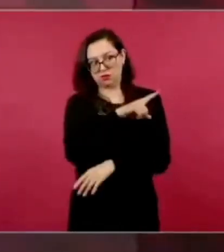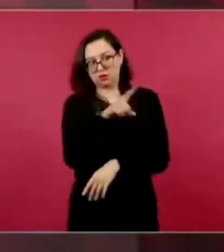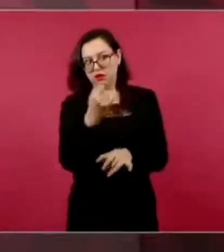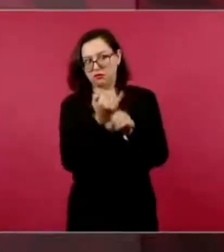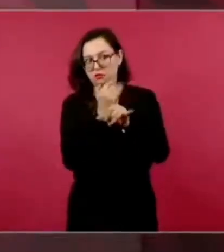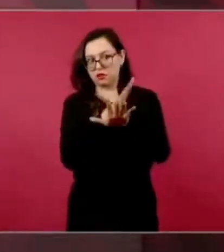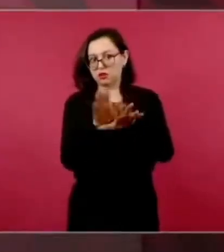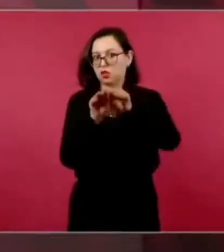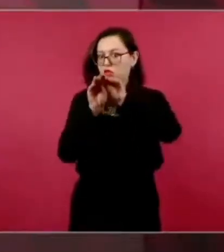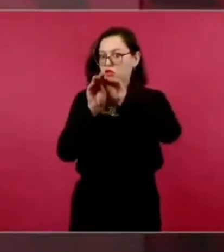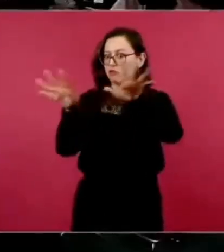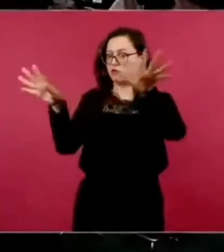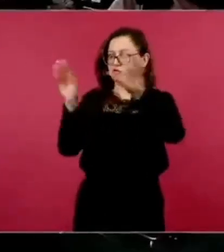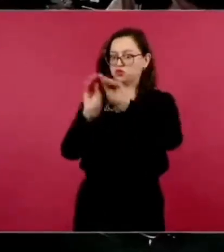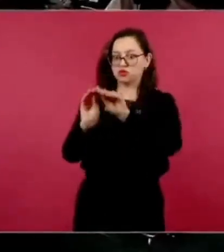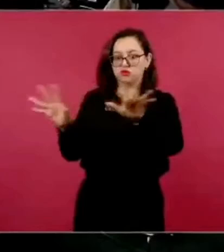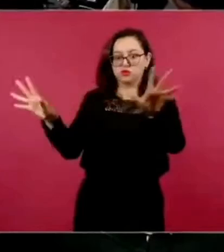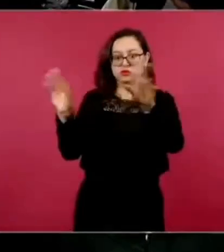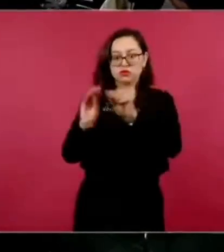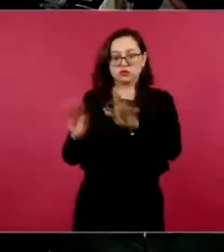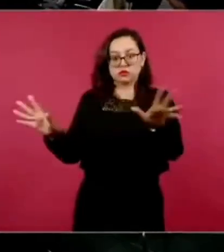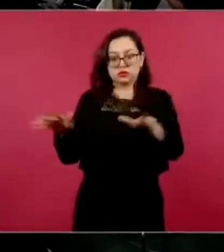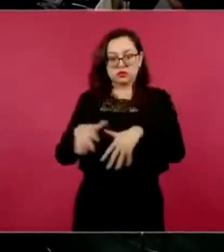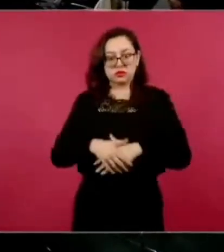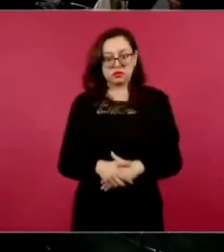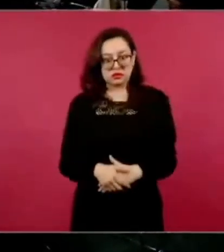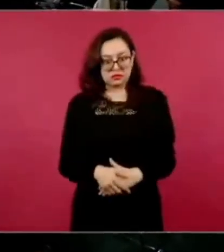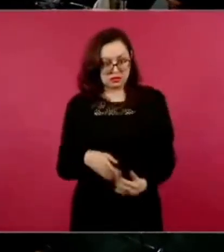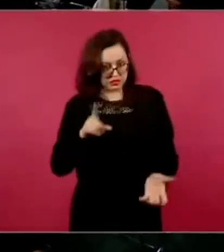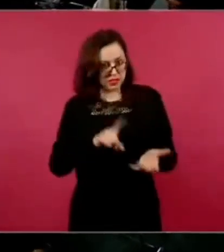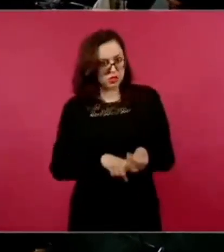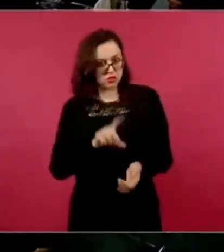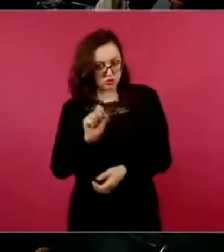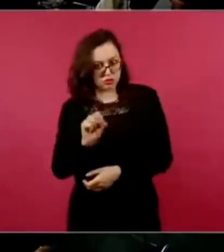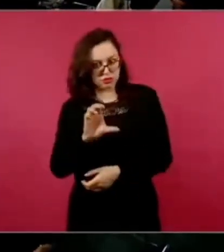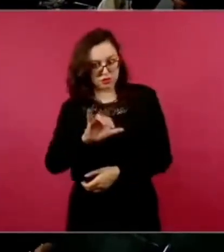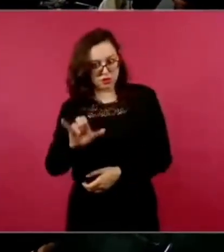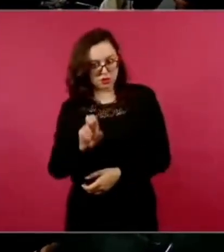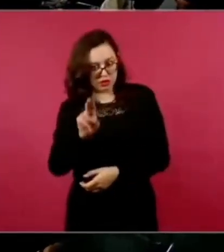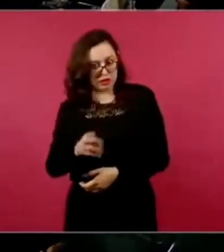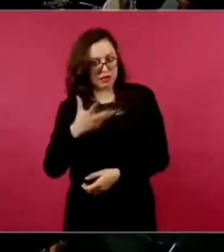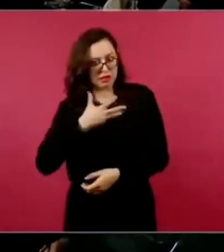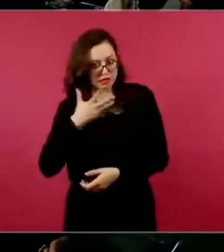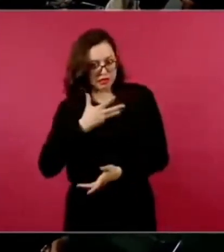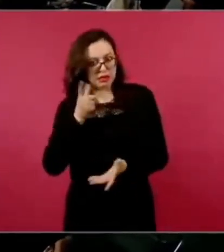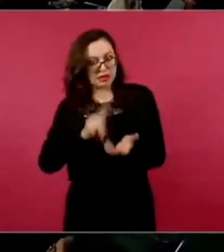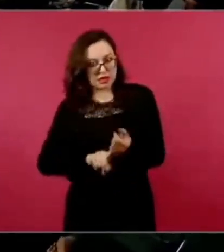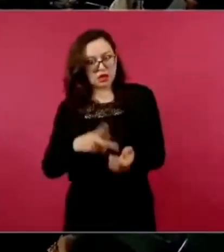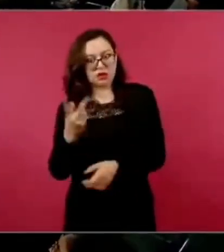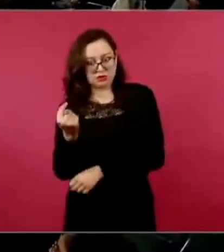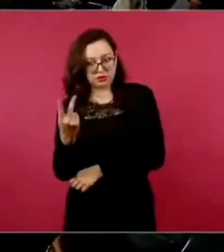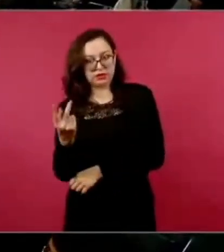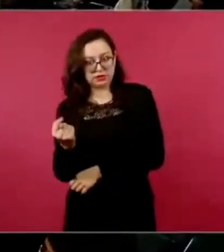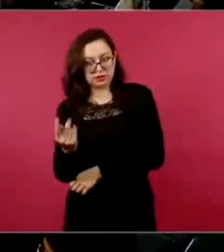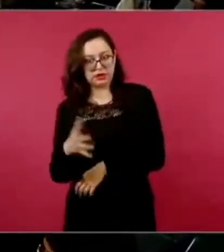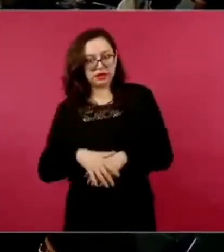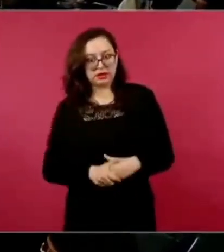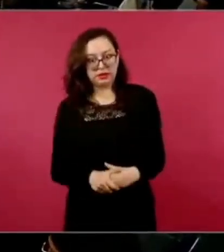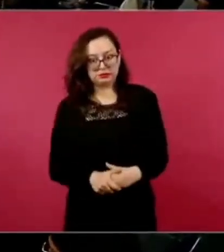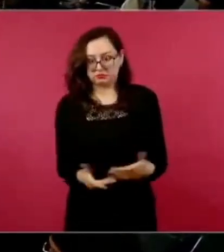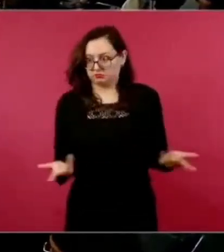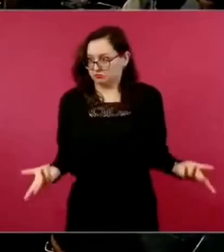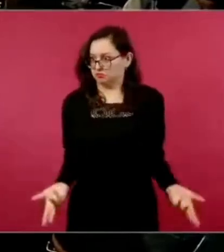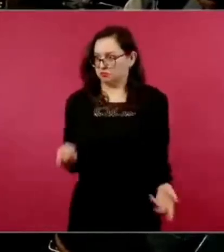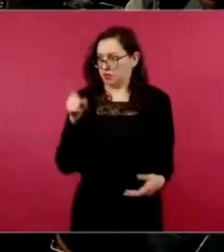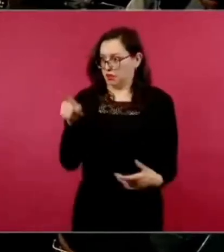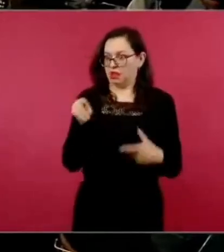que hasta la Suprema Corte tiene un canal, ¿no? Bueno, la Corte y el Poder Judicial tienen su canal. Sí,